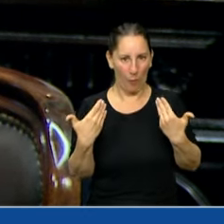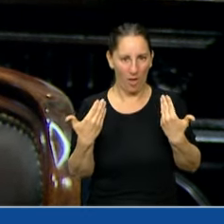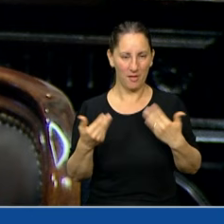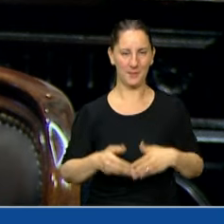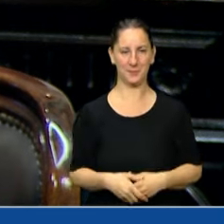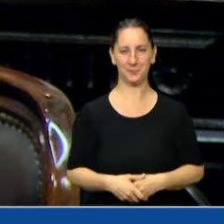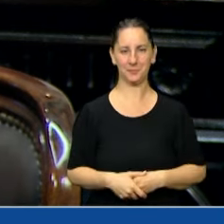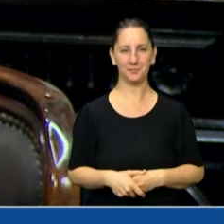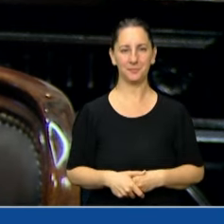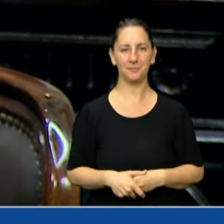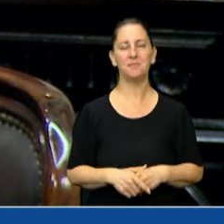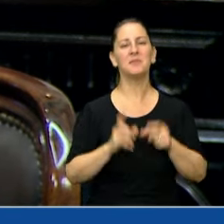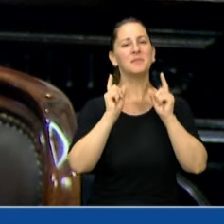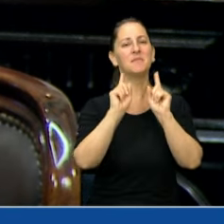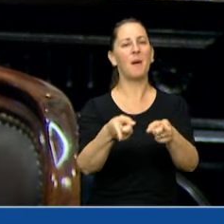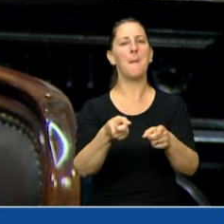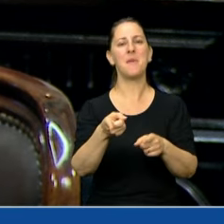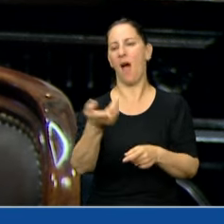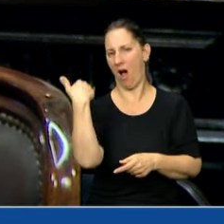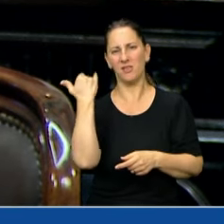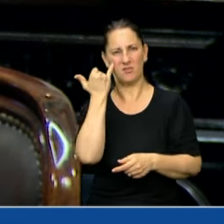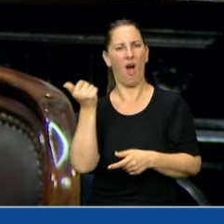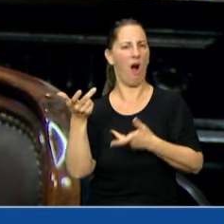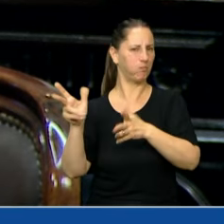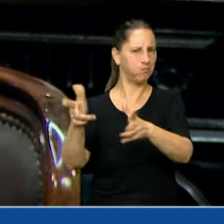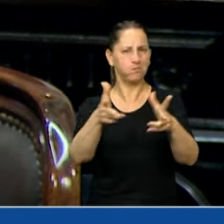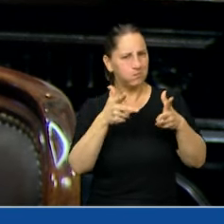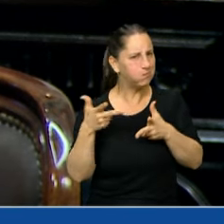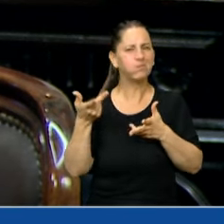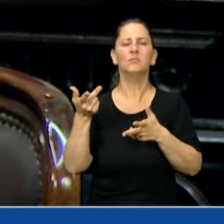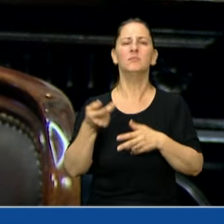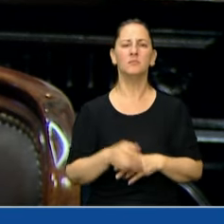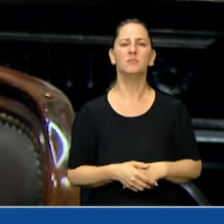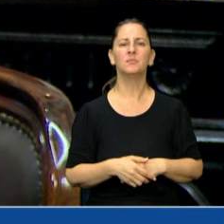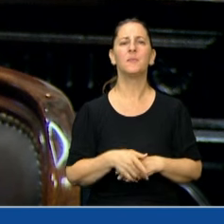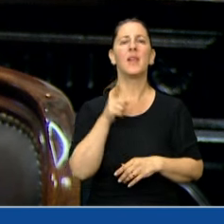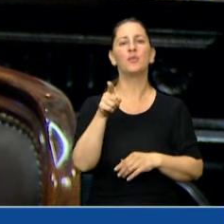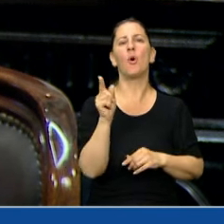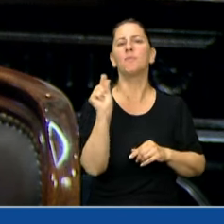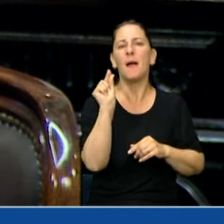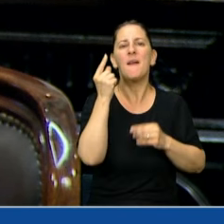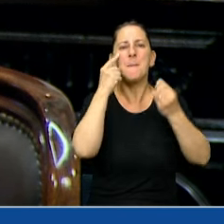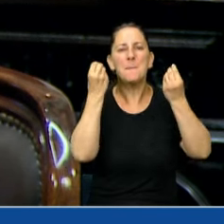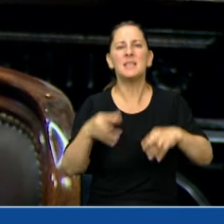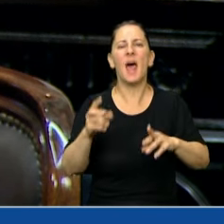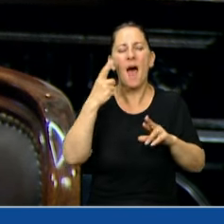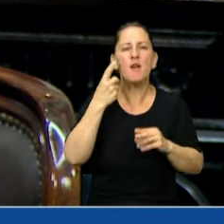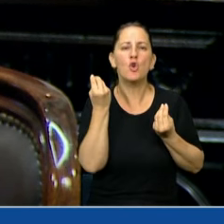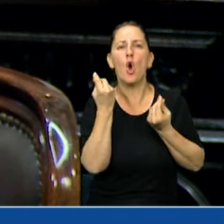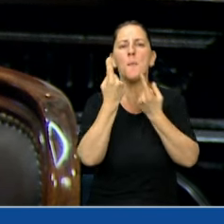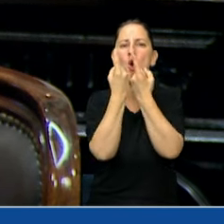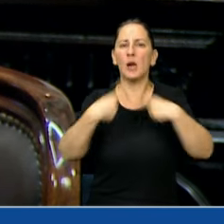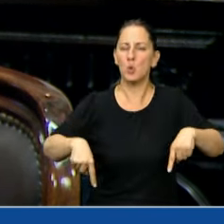eh también como se ha dicho en reiteradas ocasiones la ventana temporal de utilizar este recurso es muy